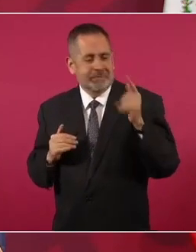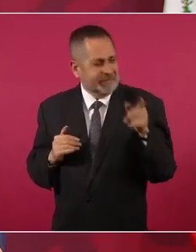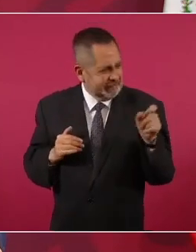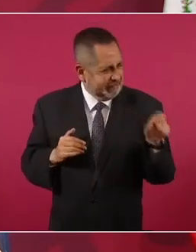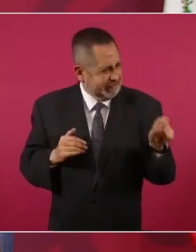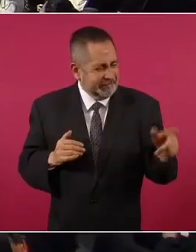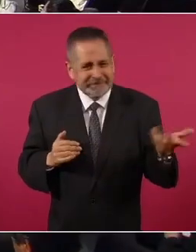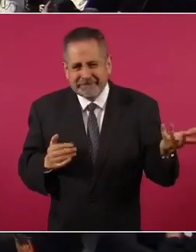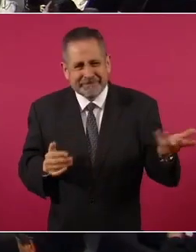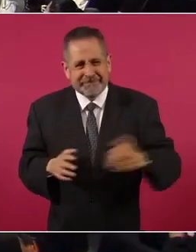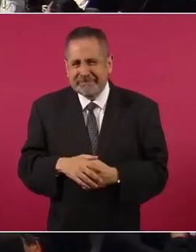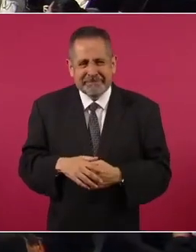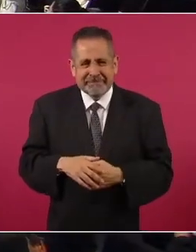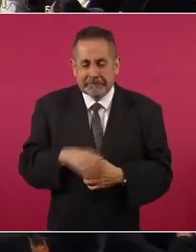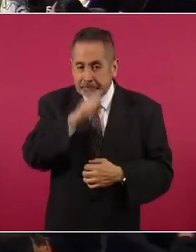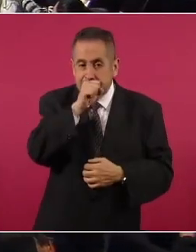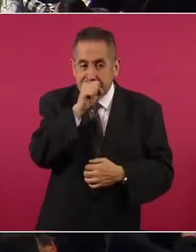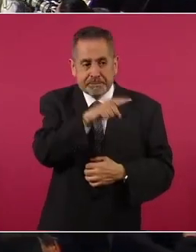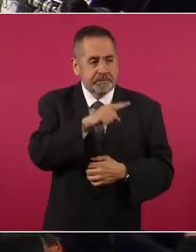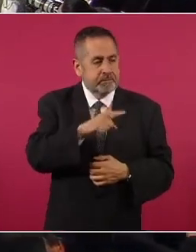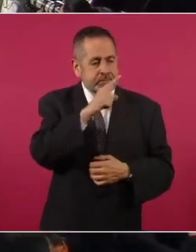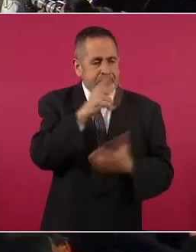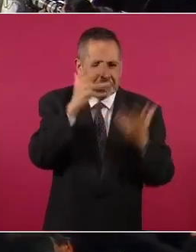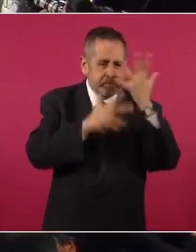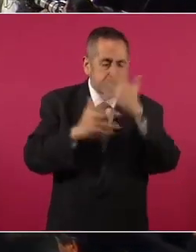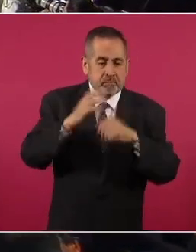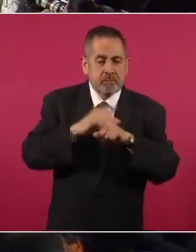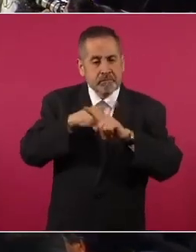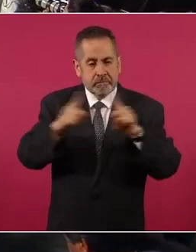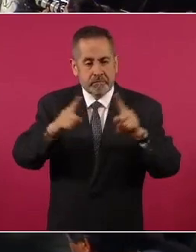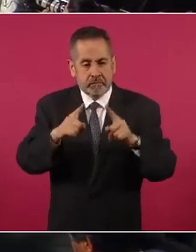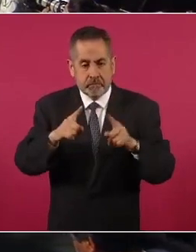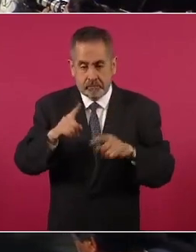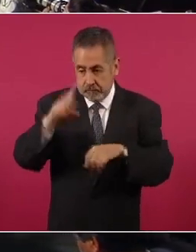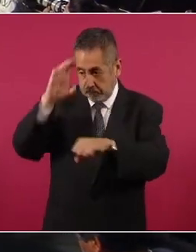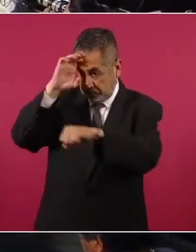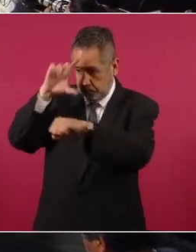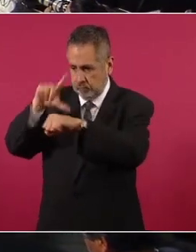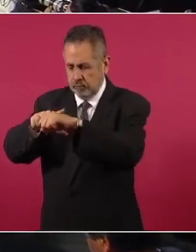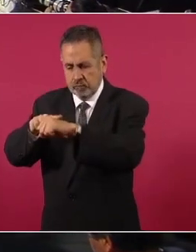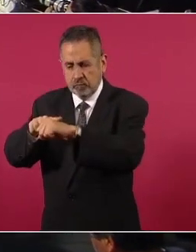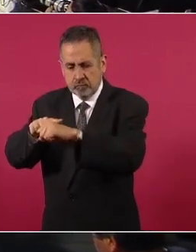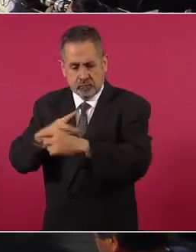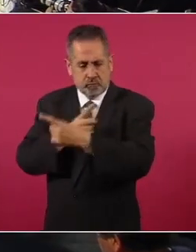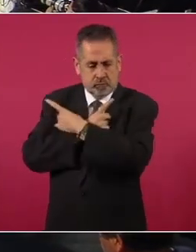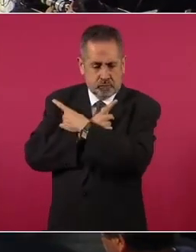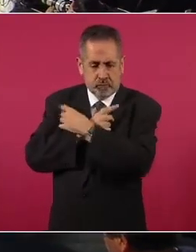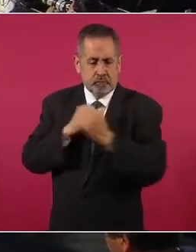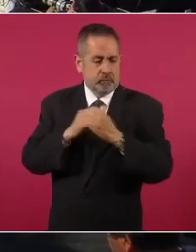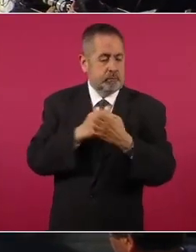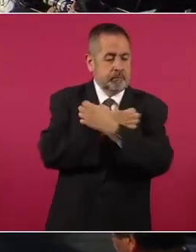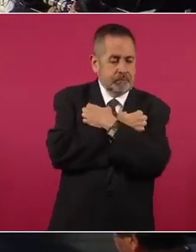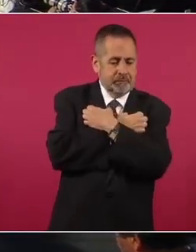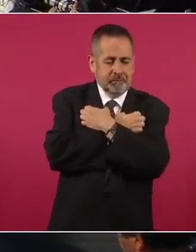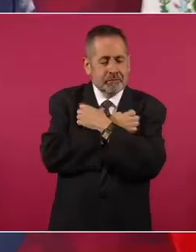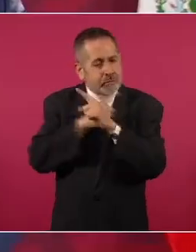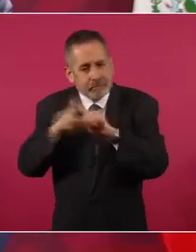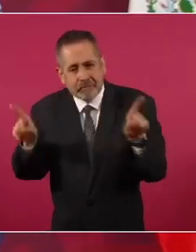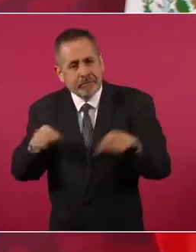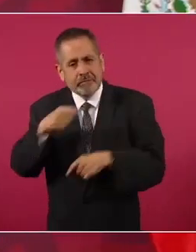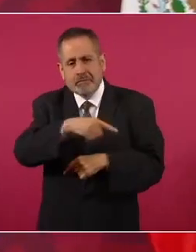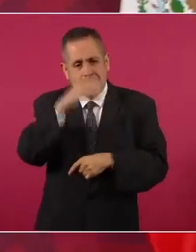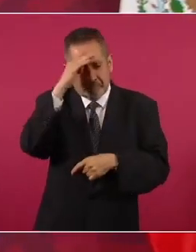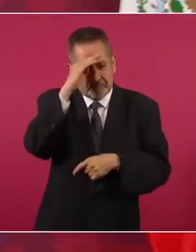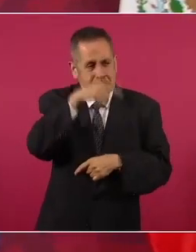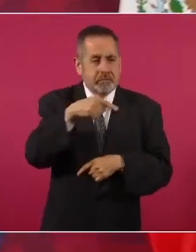Y también confunden educación con cultura. Y piensan que si